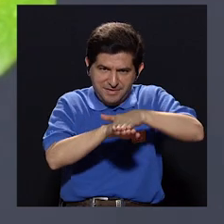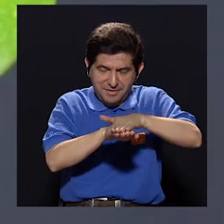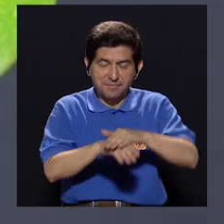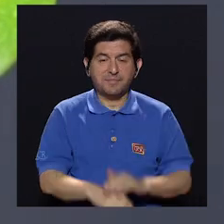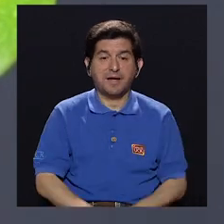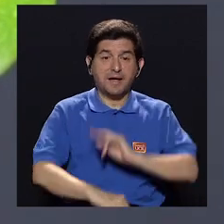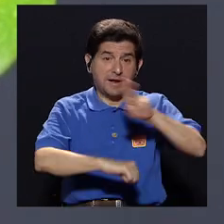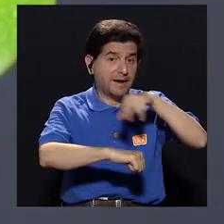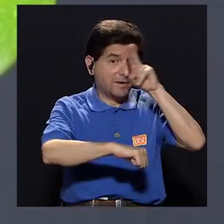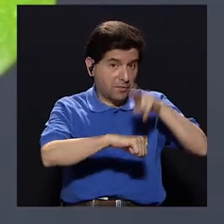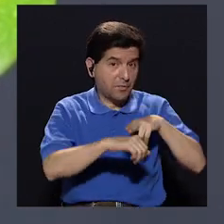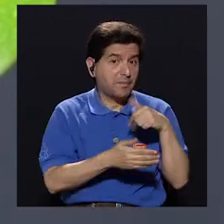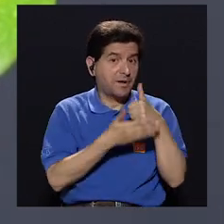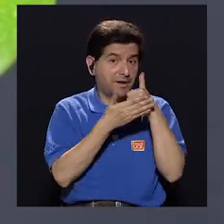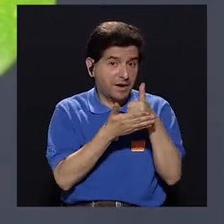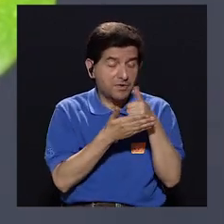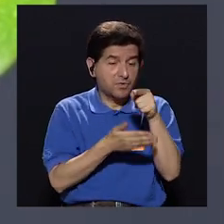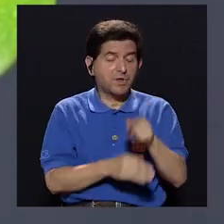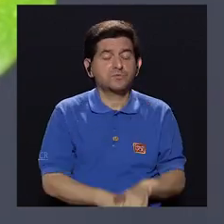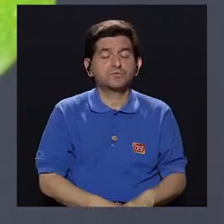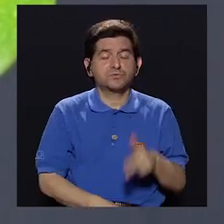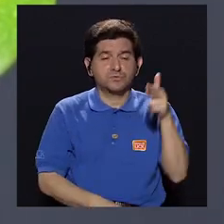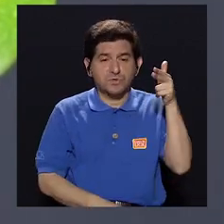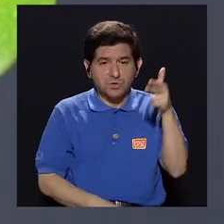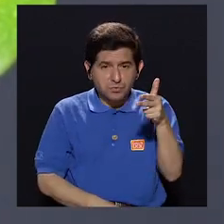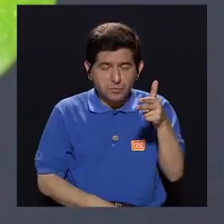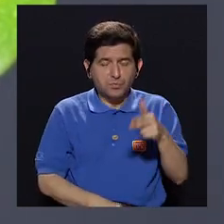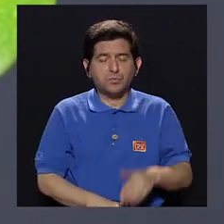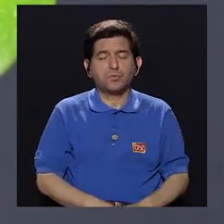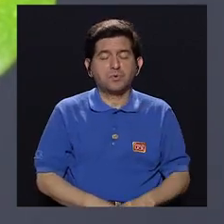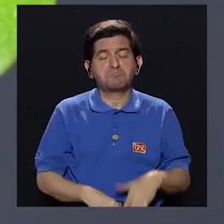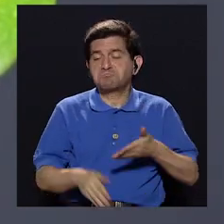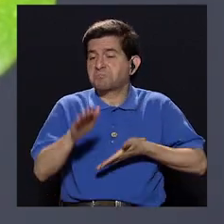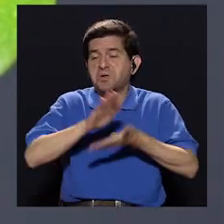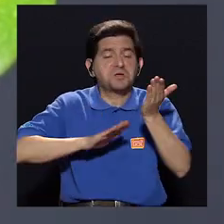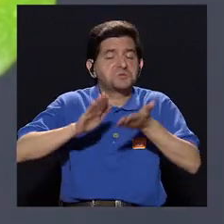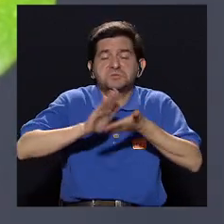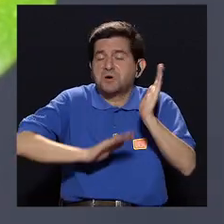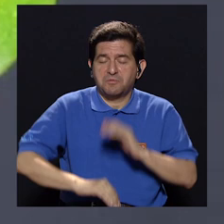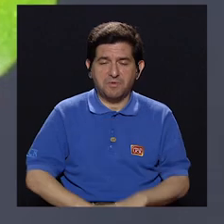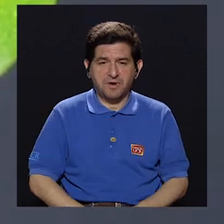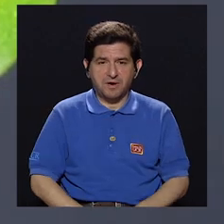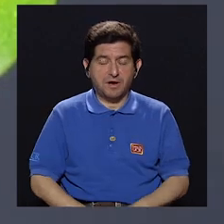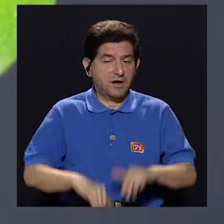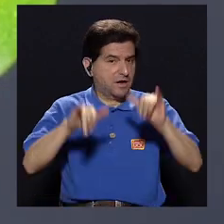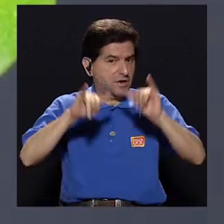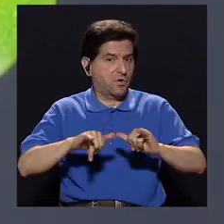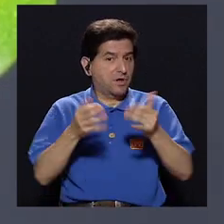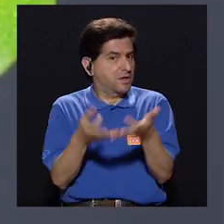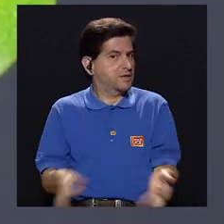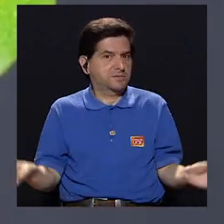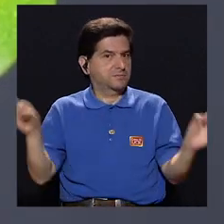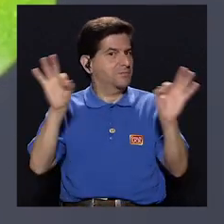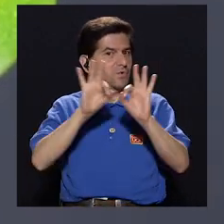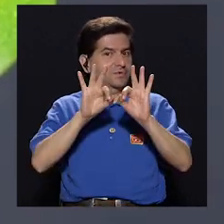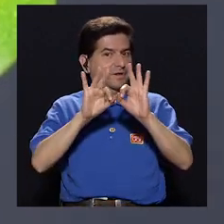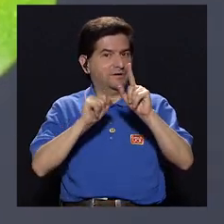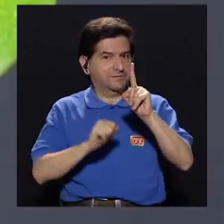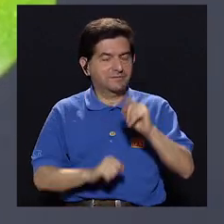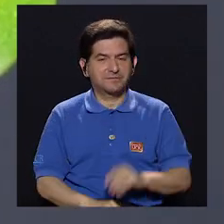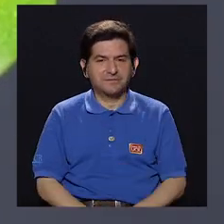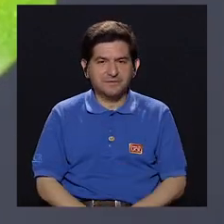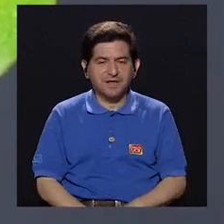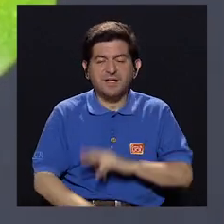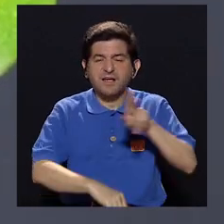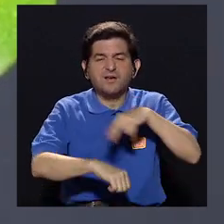regulares es que vos pones a grabar y te puedes ir es importante que no te quedes ahí porque